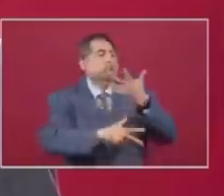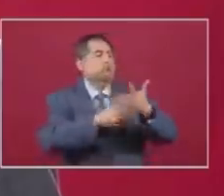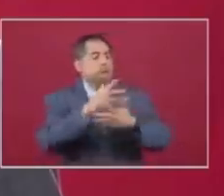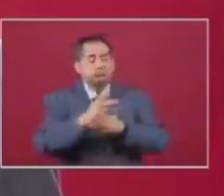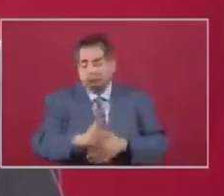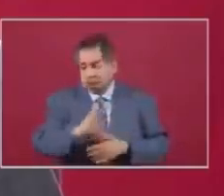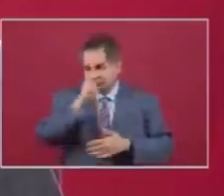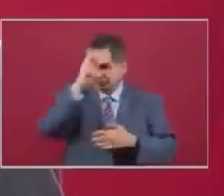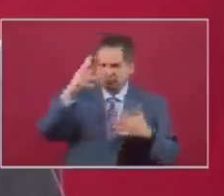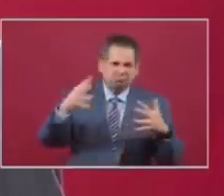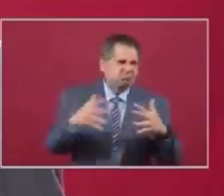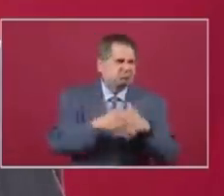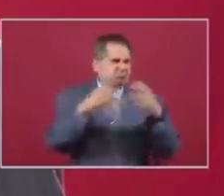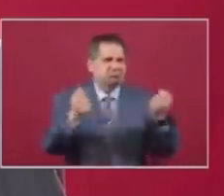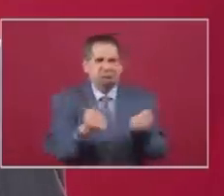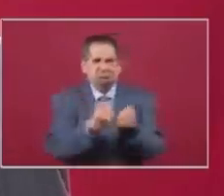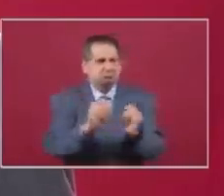violencia.